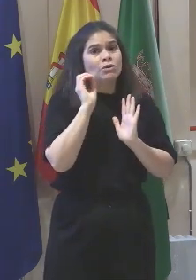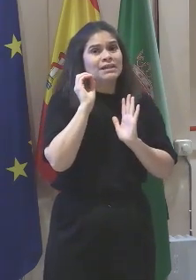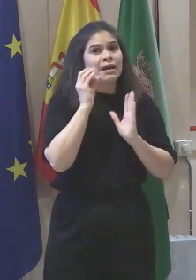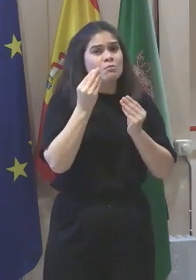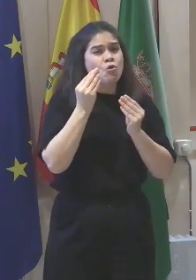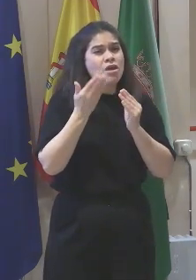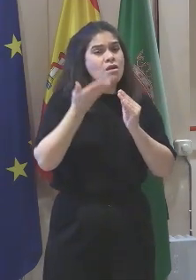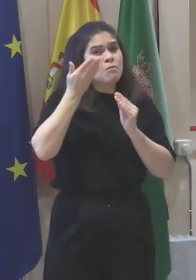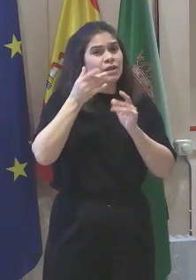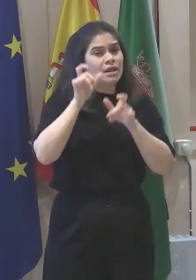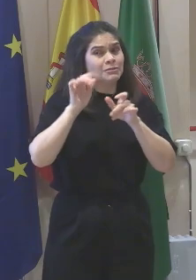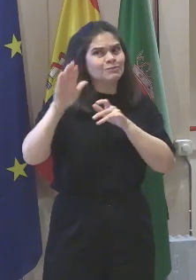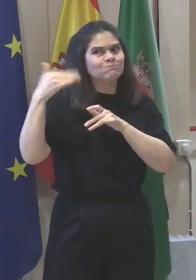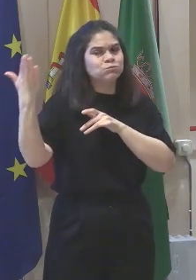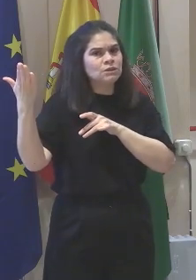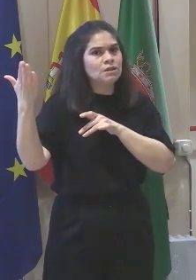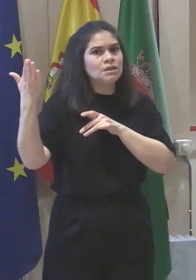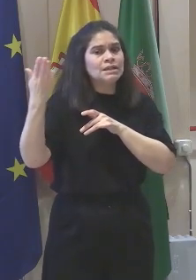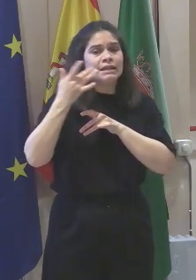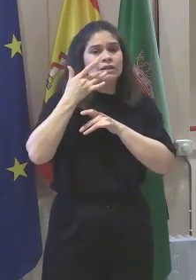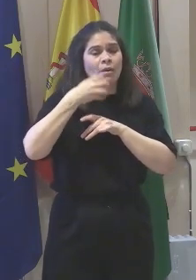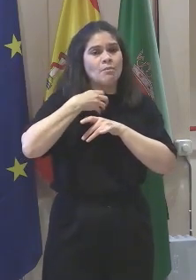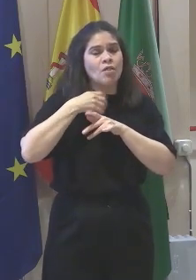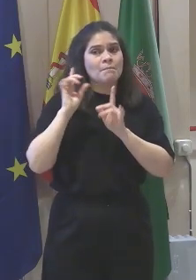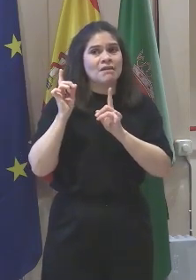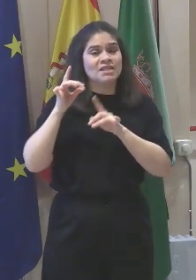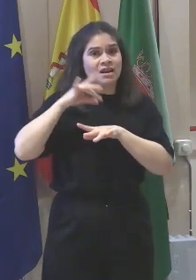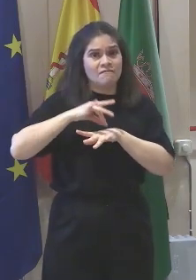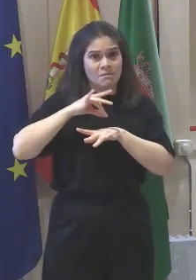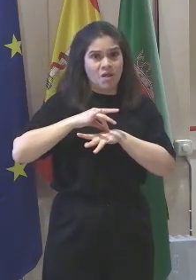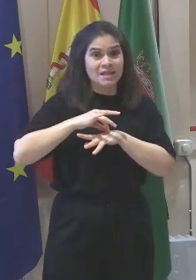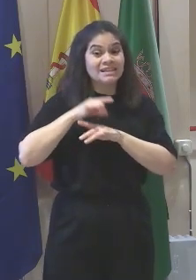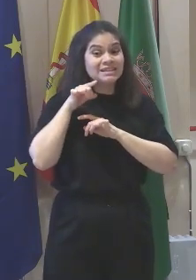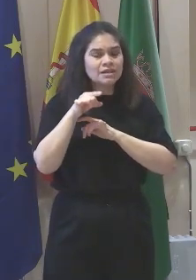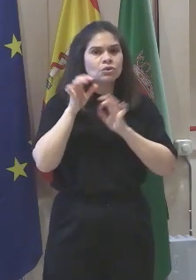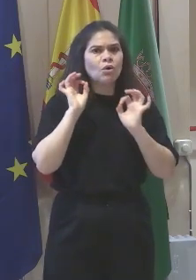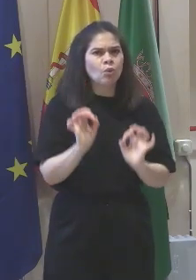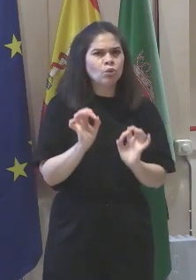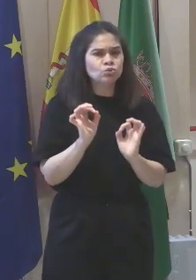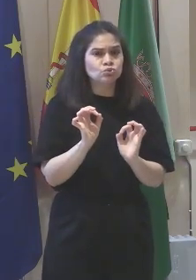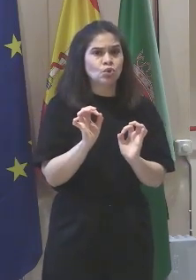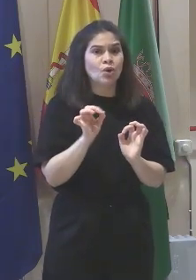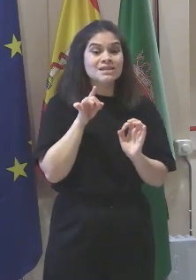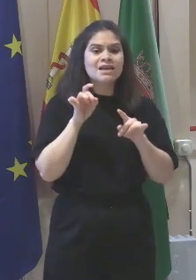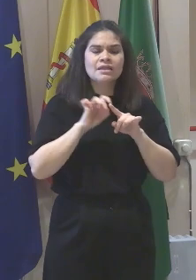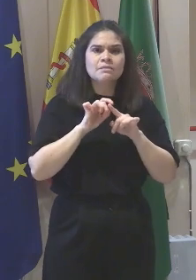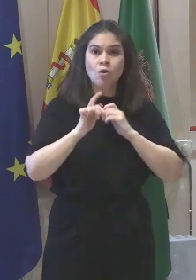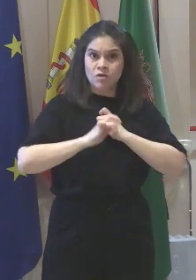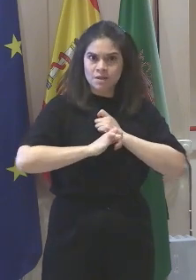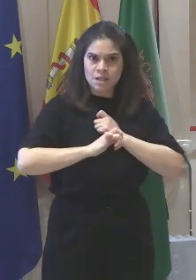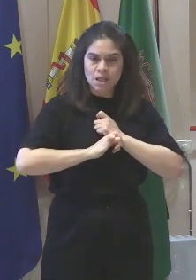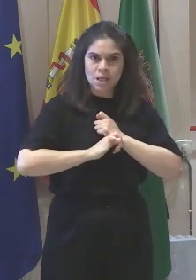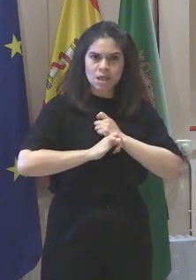importante de personas sin llegar a poder prevenir la enfermedad. Y eso es justo Pues claro, este tipo de